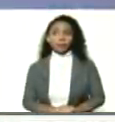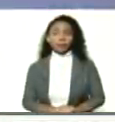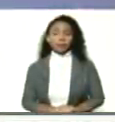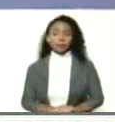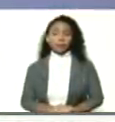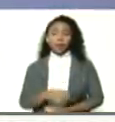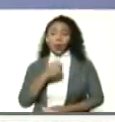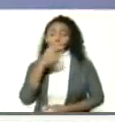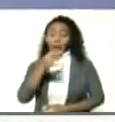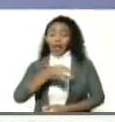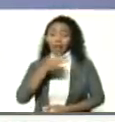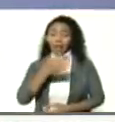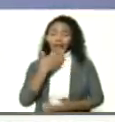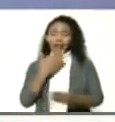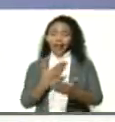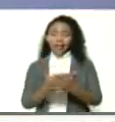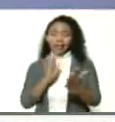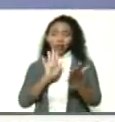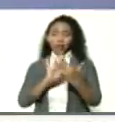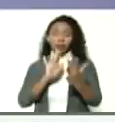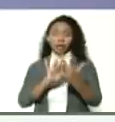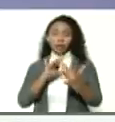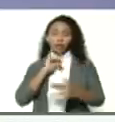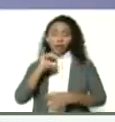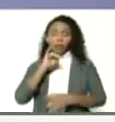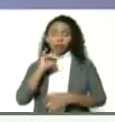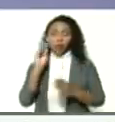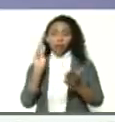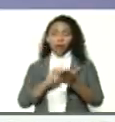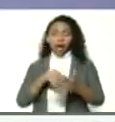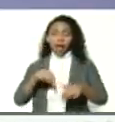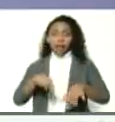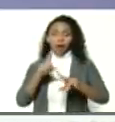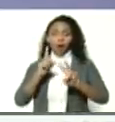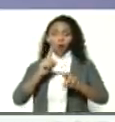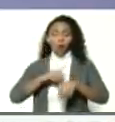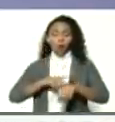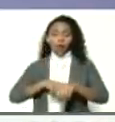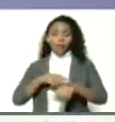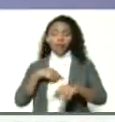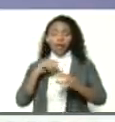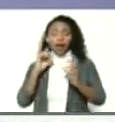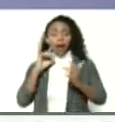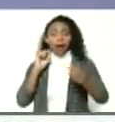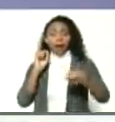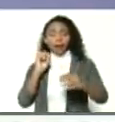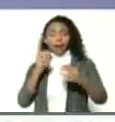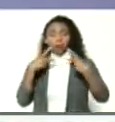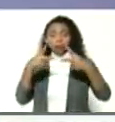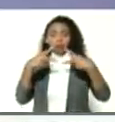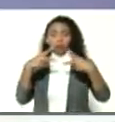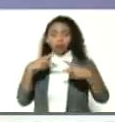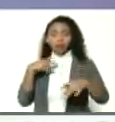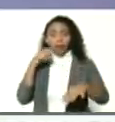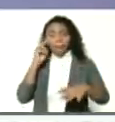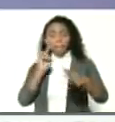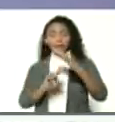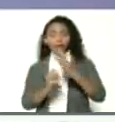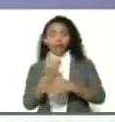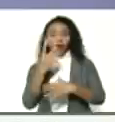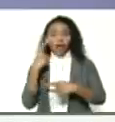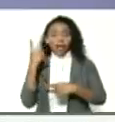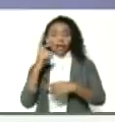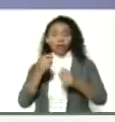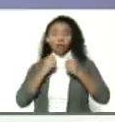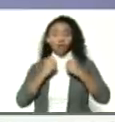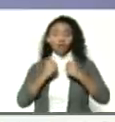Muy buenas tardes, gracias por este contacto informativo que lo establecemos a esta hora desde la sala de prensa Simón Bolívar del Palacio de Miraflores, donde continúa la